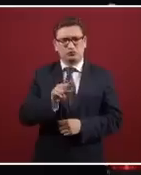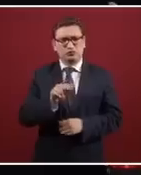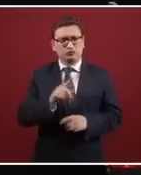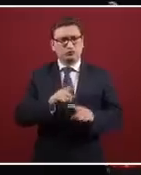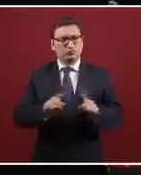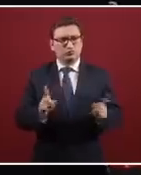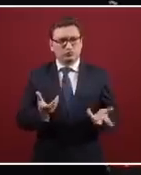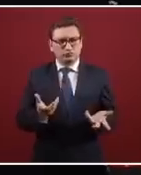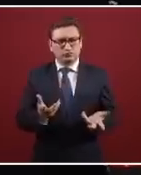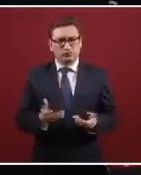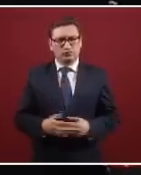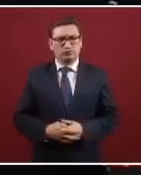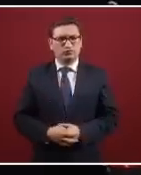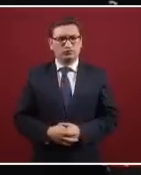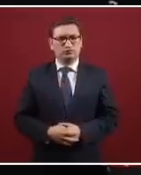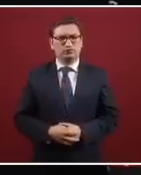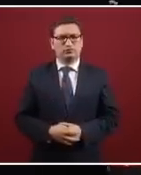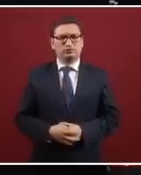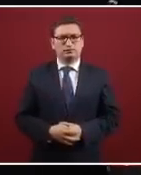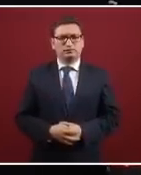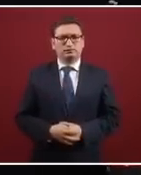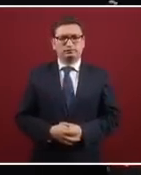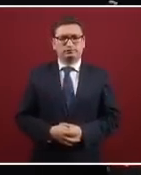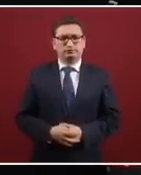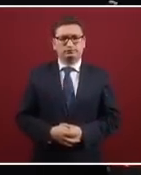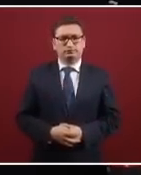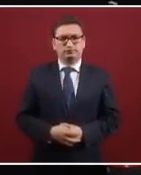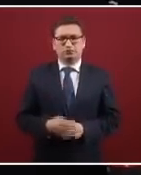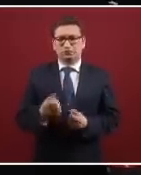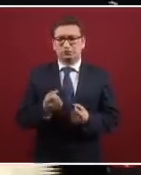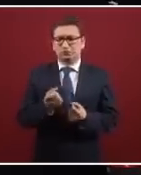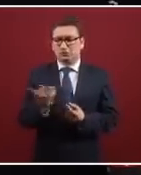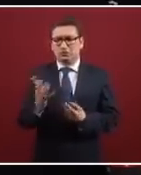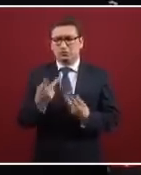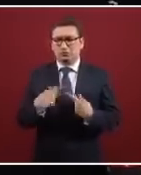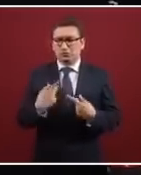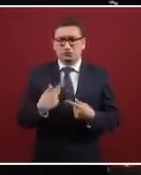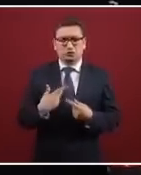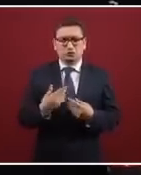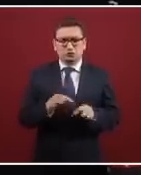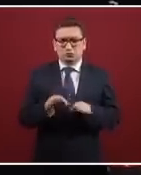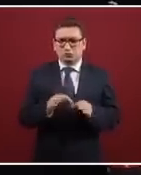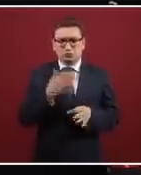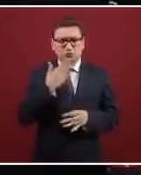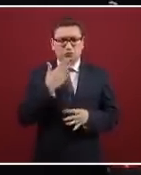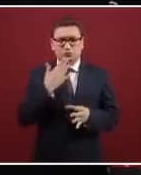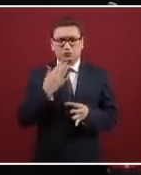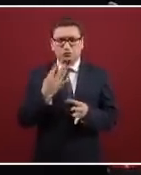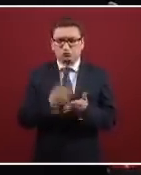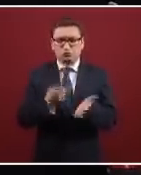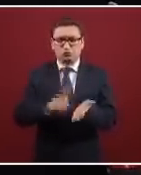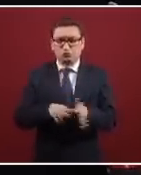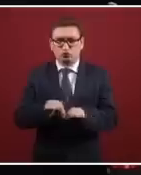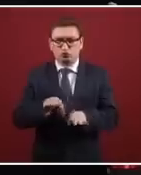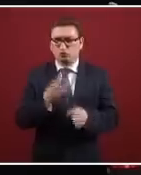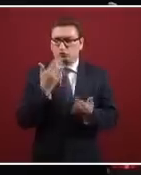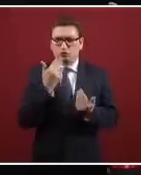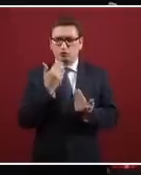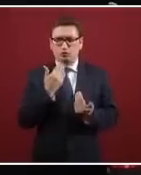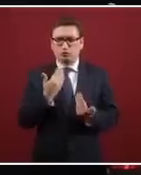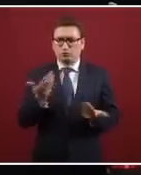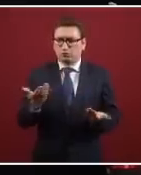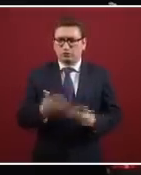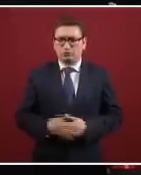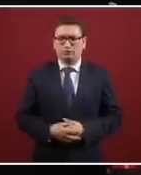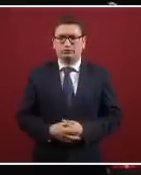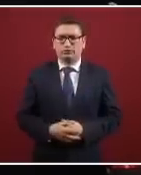a personas que estaban cumpliendo dobles funciones, etcétera, e incluso en